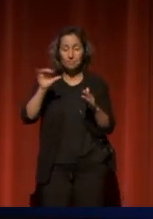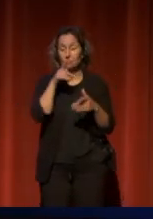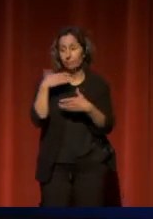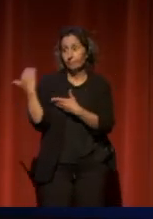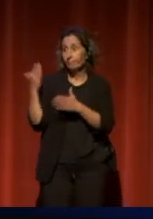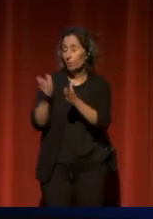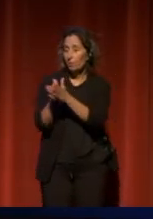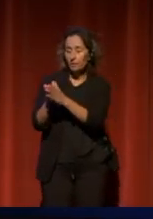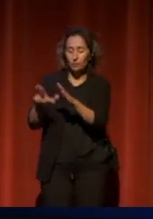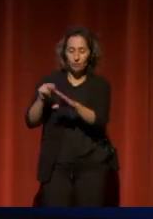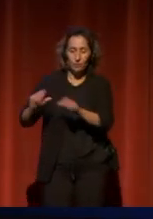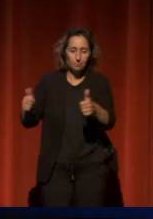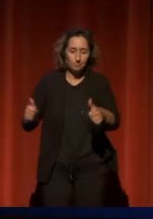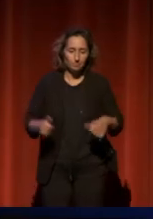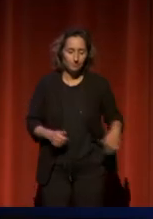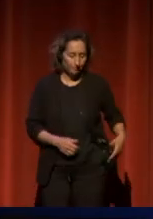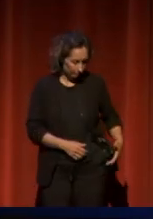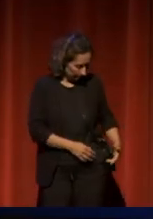vídeo